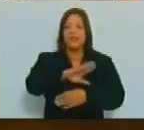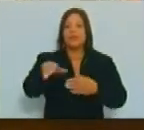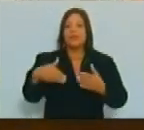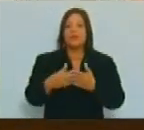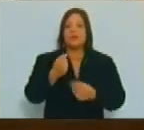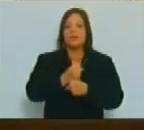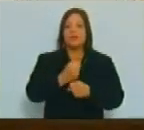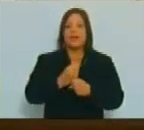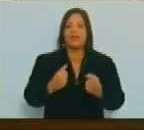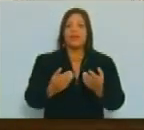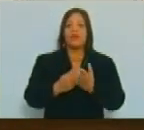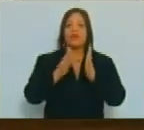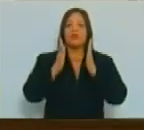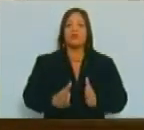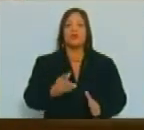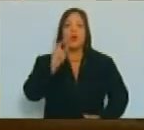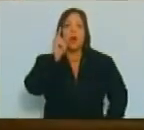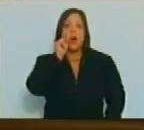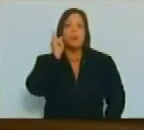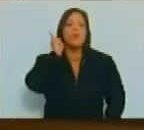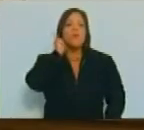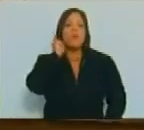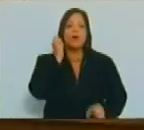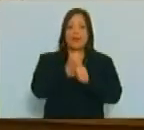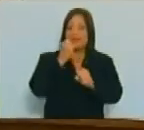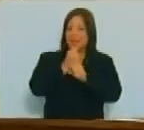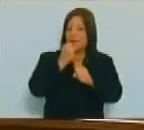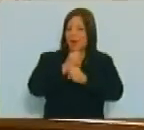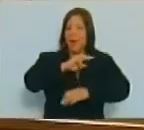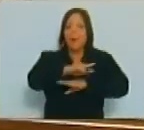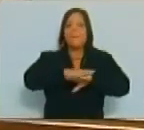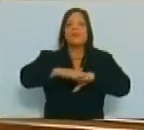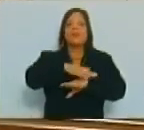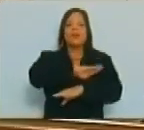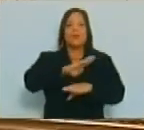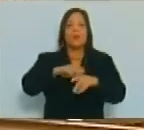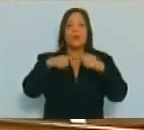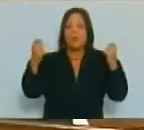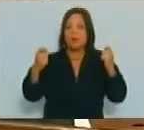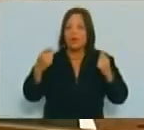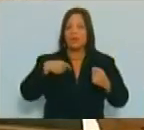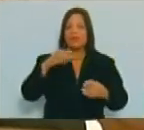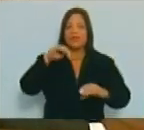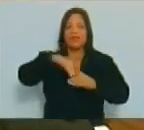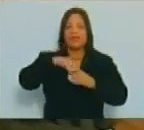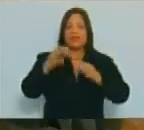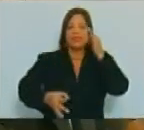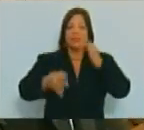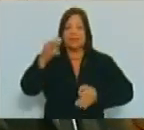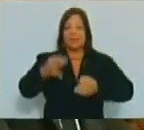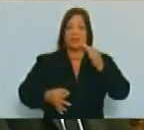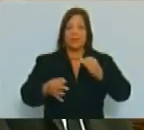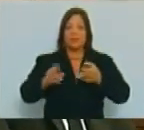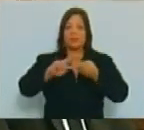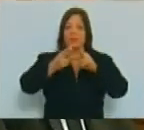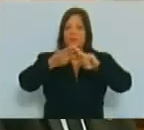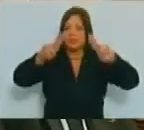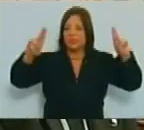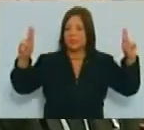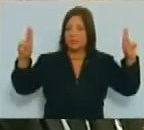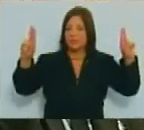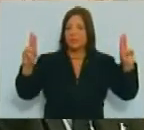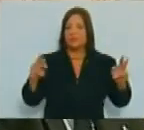trabajadores y trabajadoras del ministerio de poder popular para las relaciones interiores de